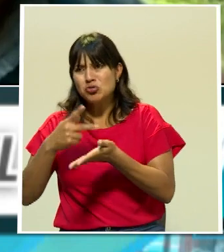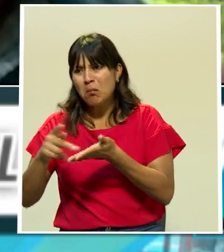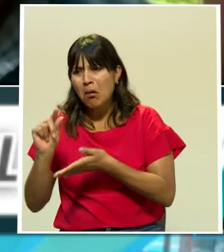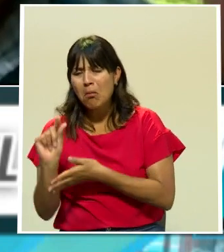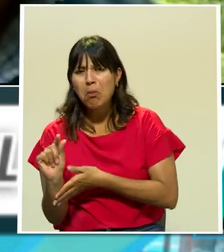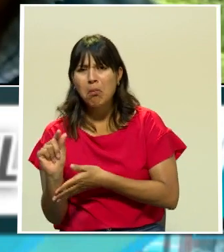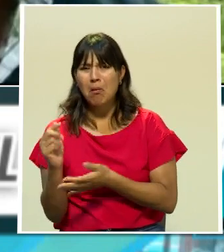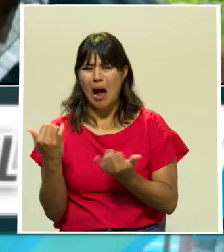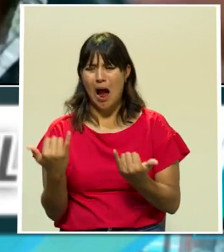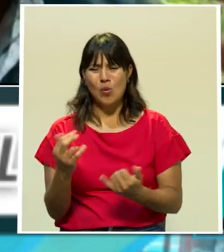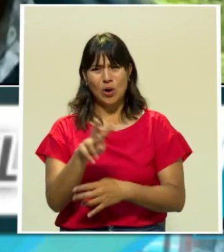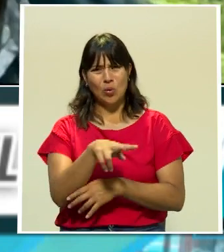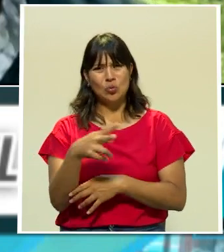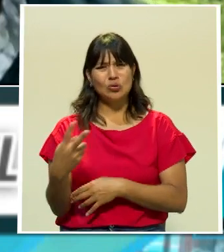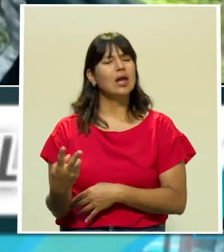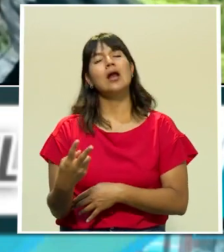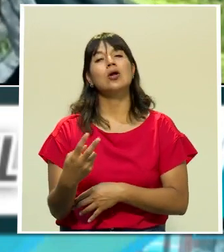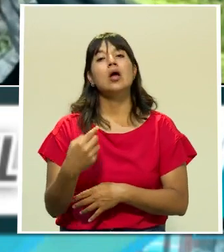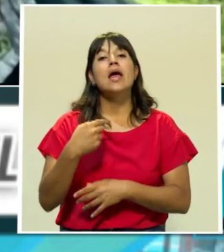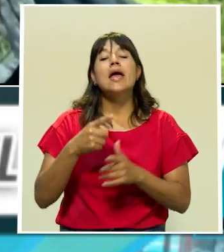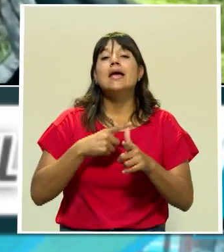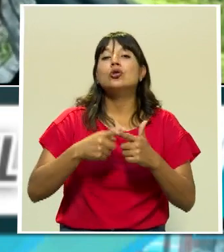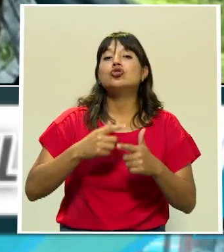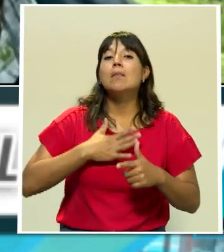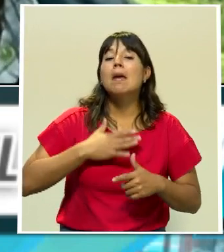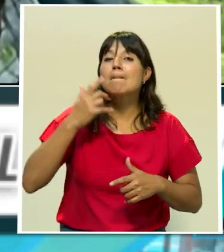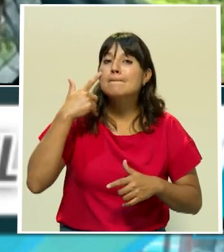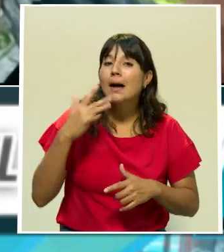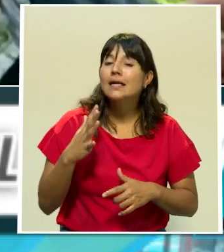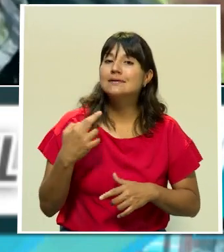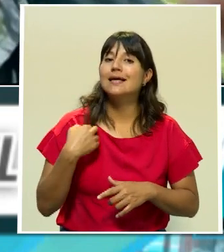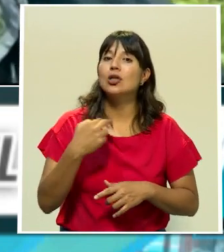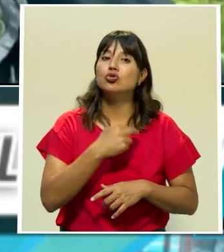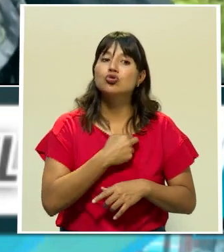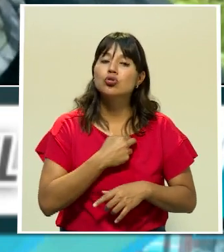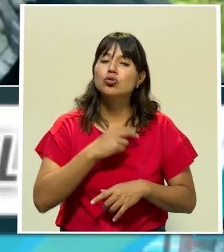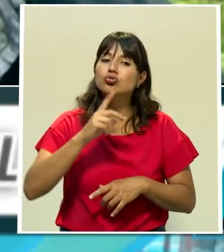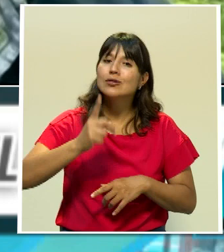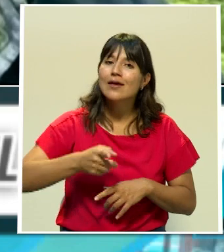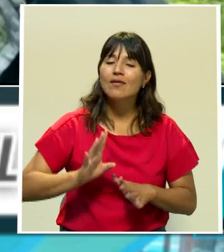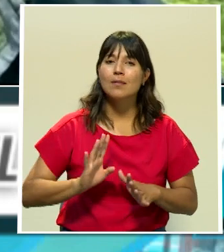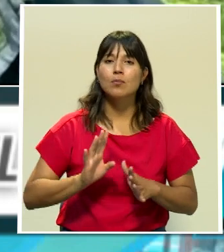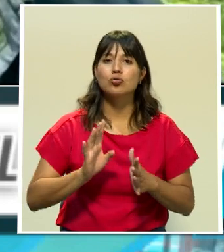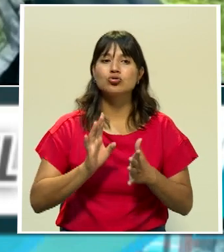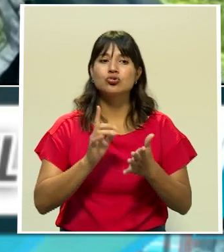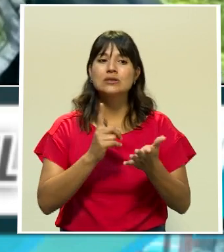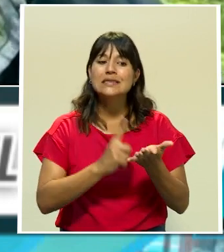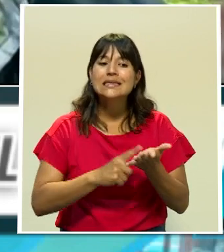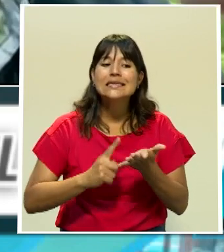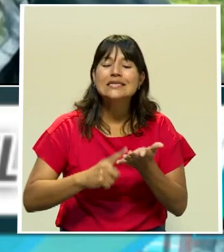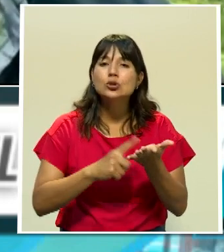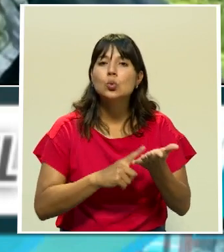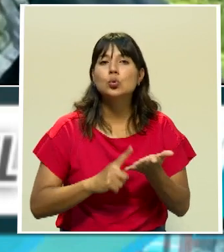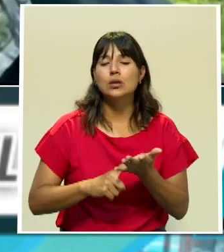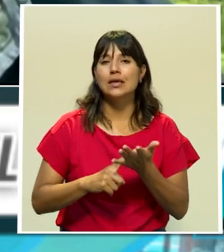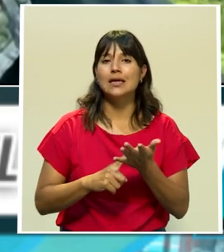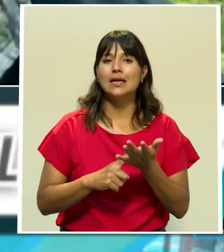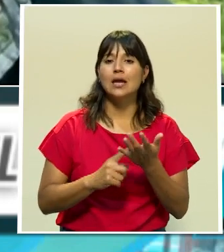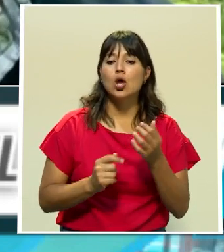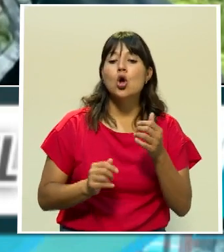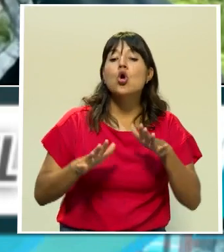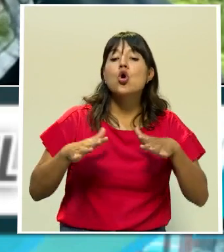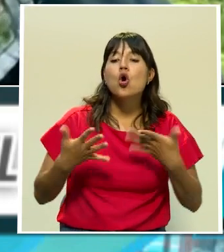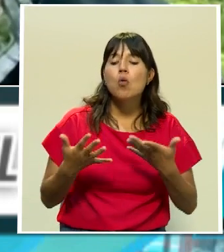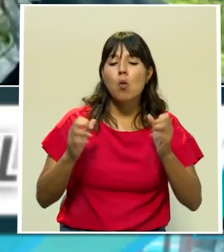parece que nosotros ya deberíamos estar discutiendo cuál debería ser un sistema tributario